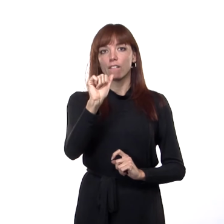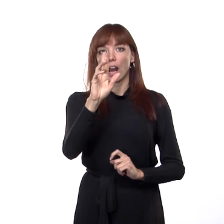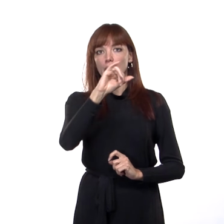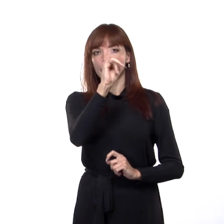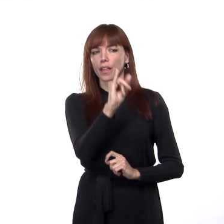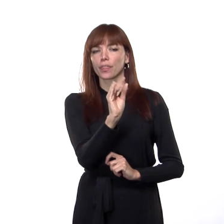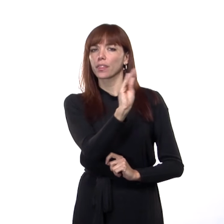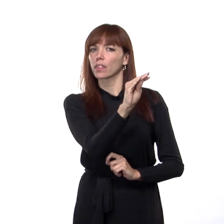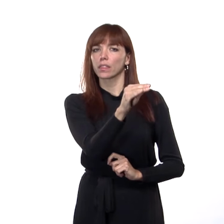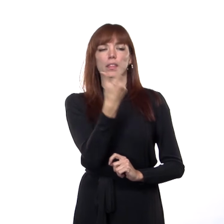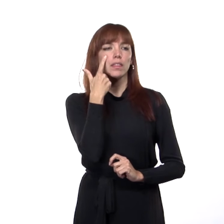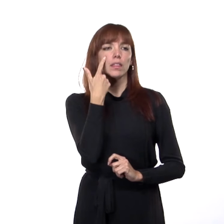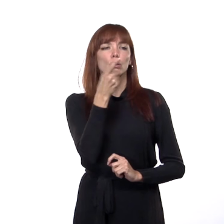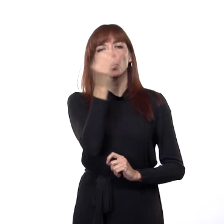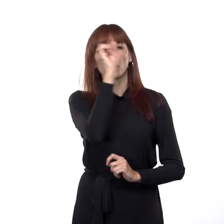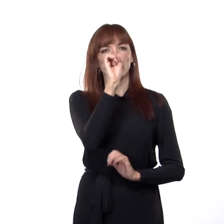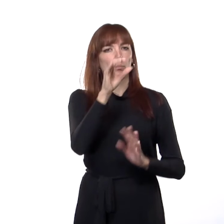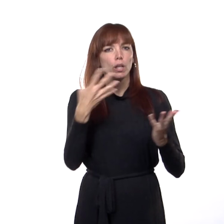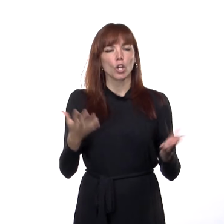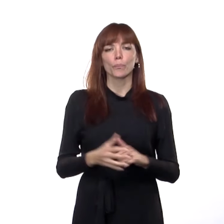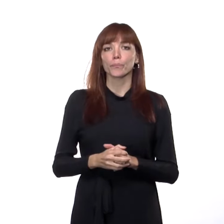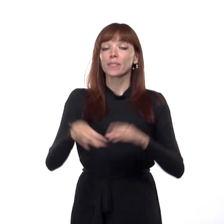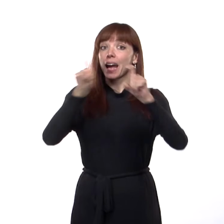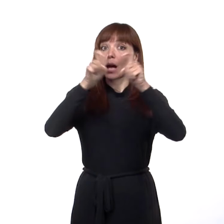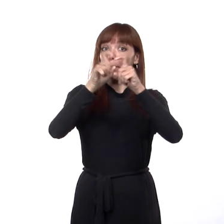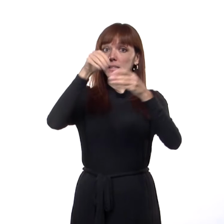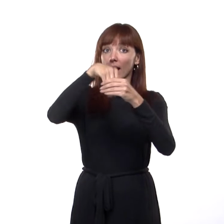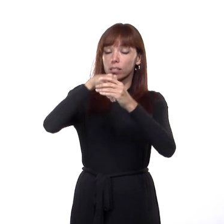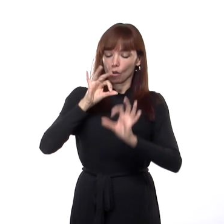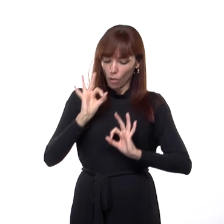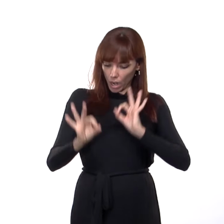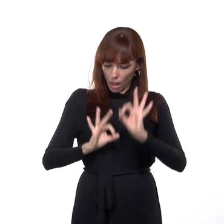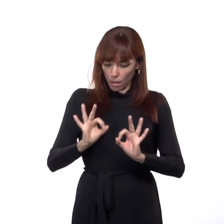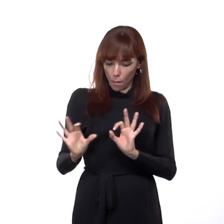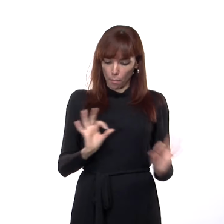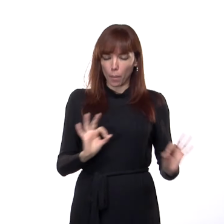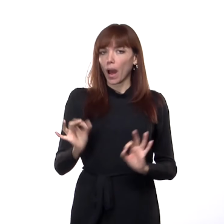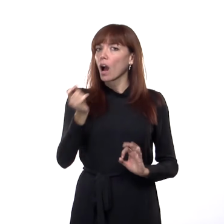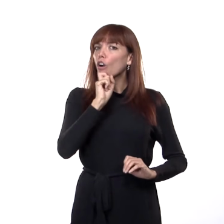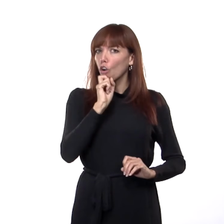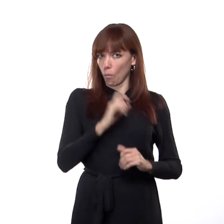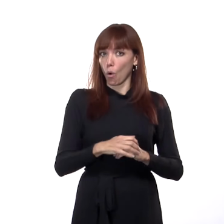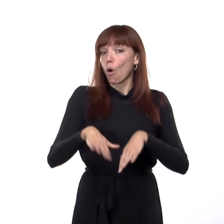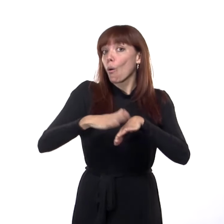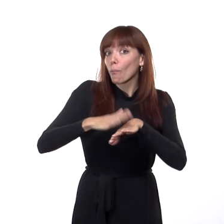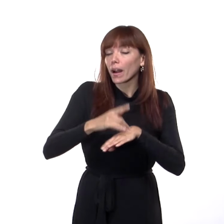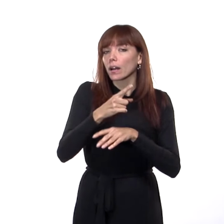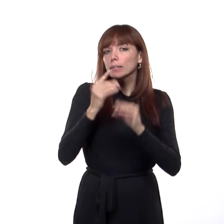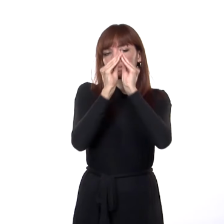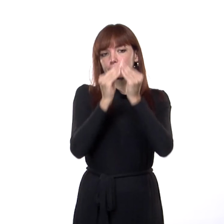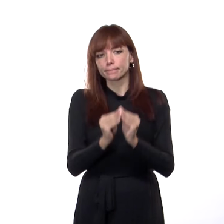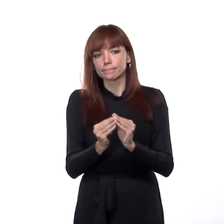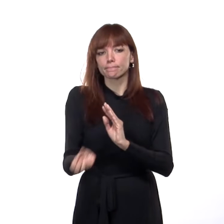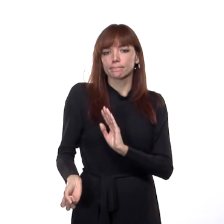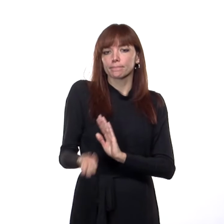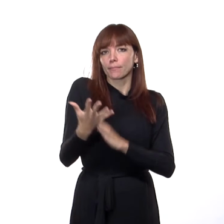deberían de prepararse en tu opinión las organizaciones de esos sectores críticos que hemos mencionado para llevar a cabo la adopción